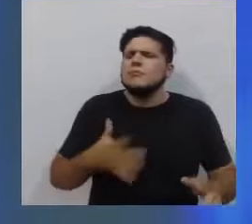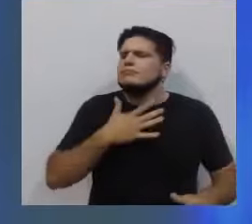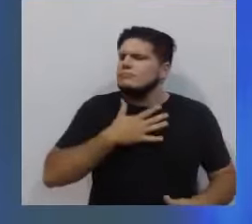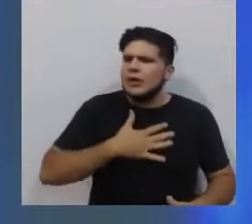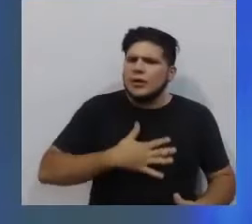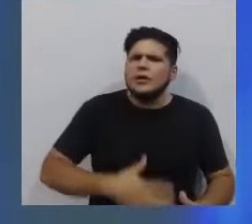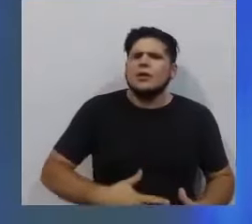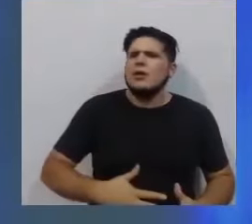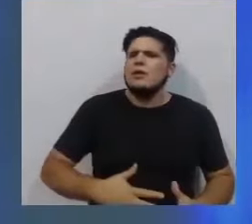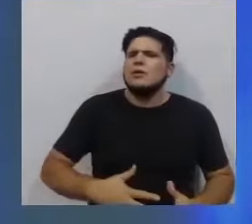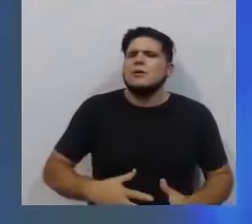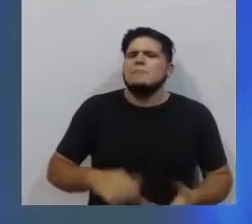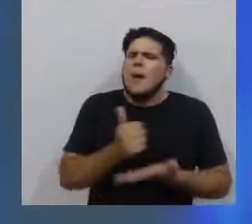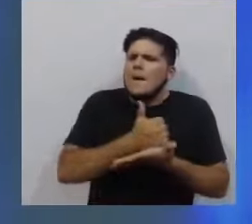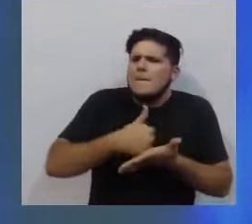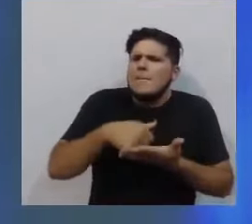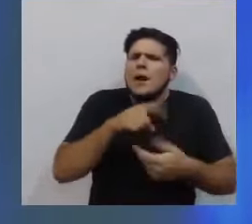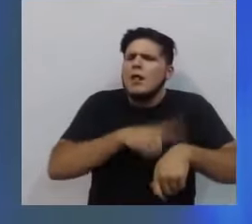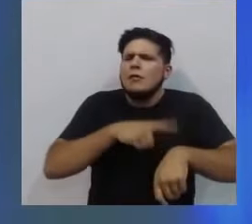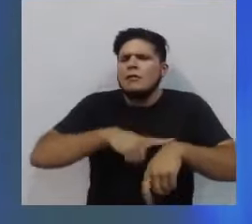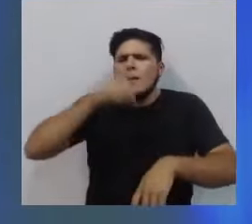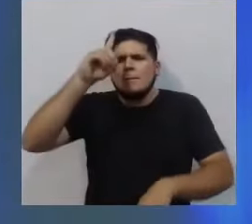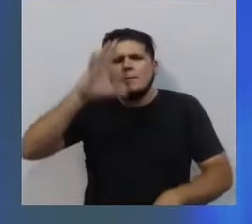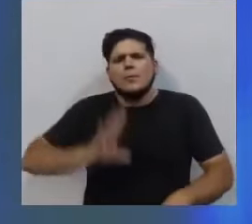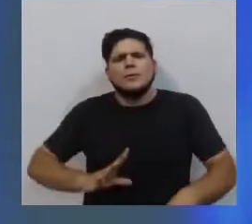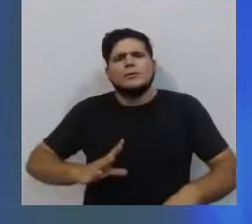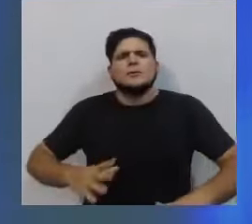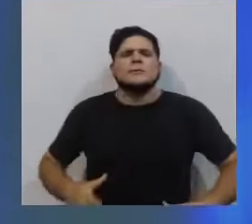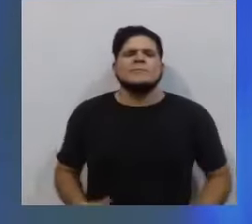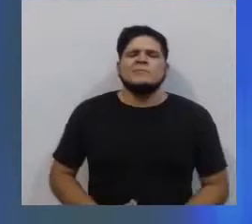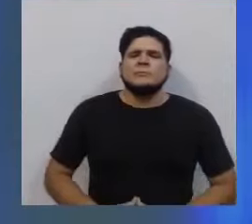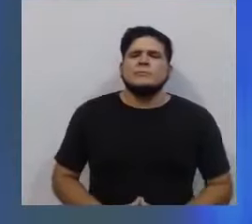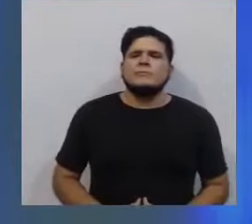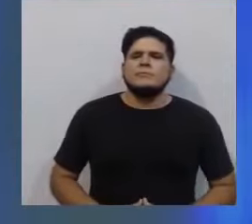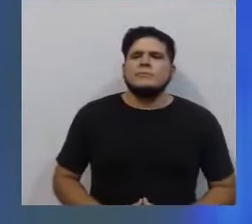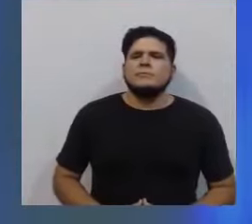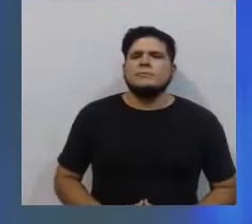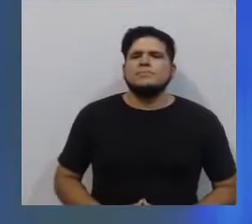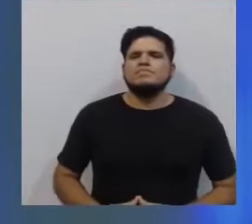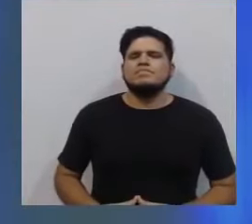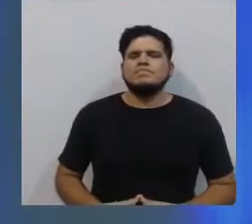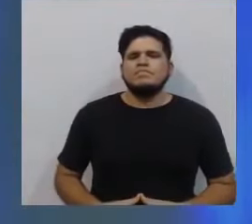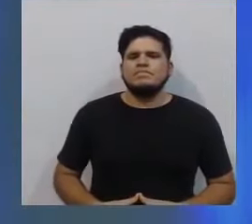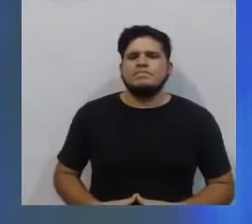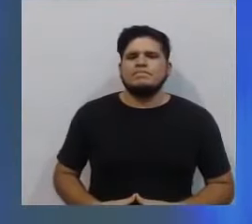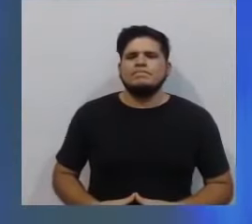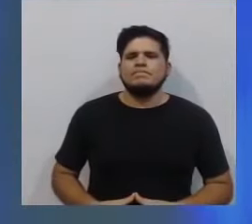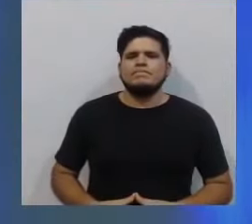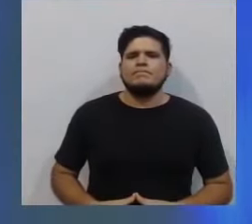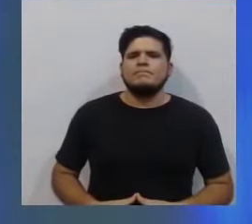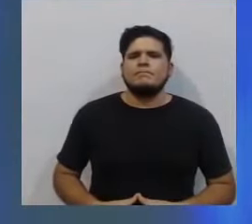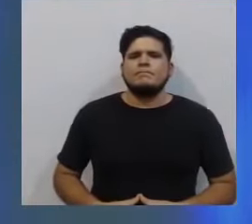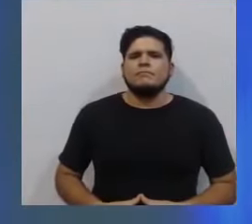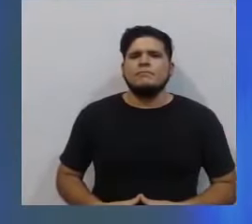le dice seguramente usted alguna vez trató con alguien que es ansioso el ansioso trata de que usted le diga lo que